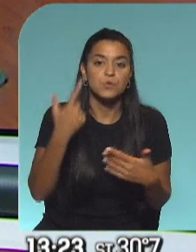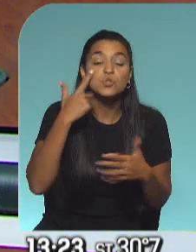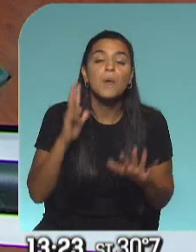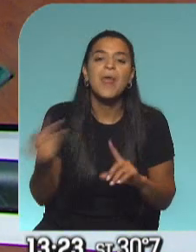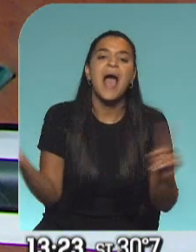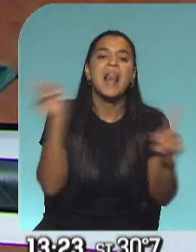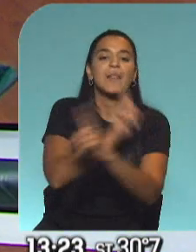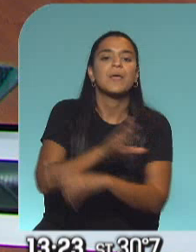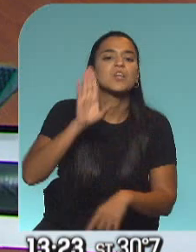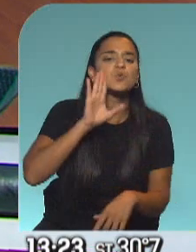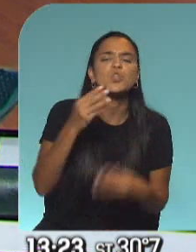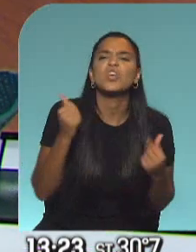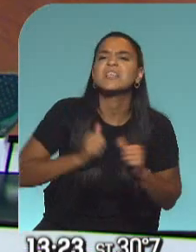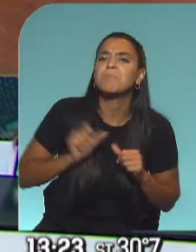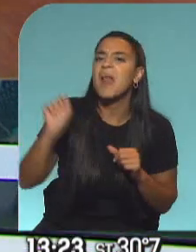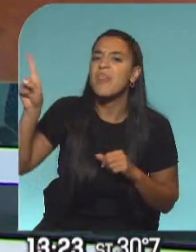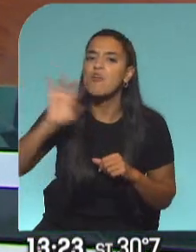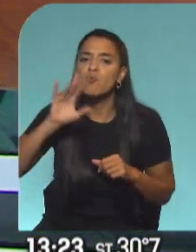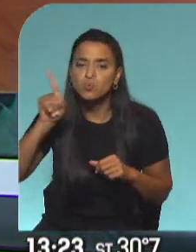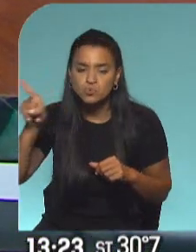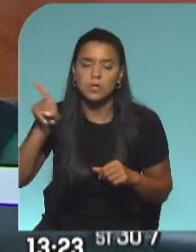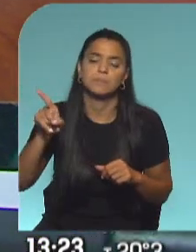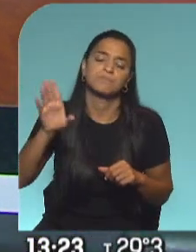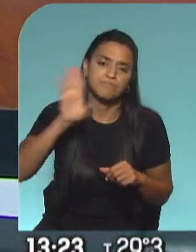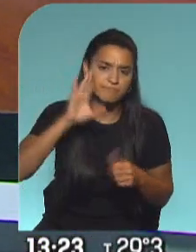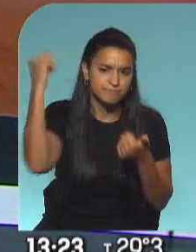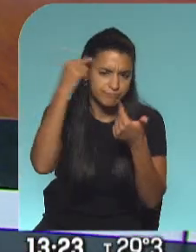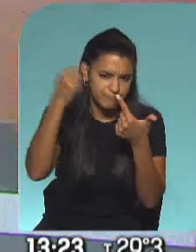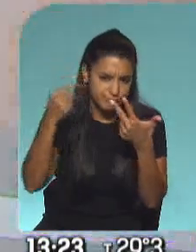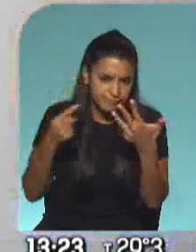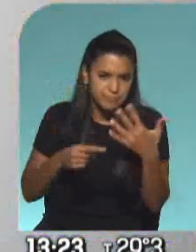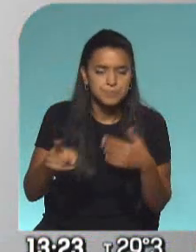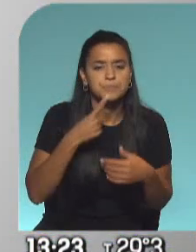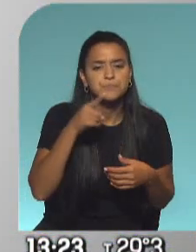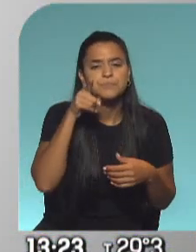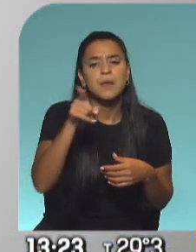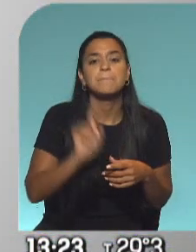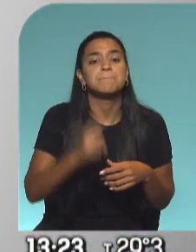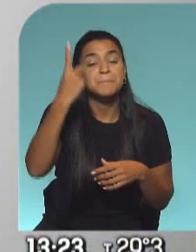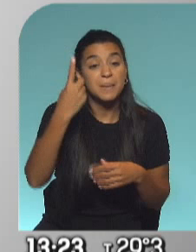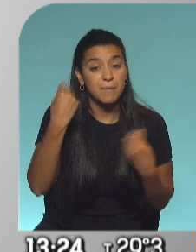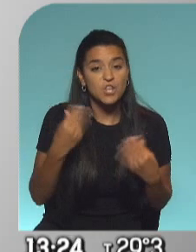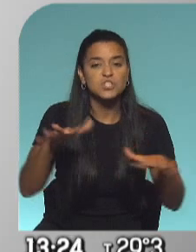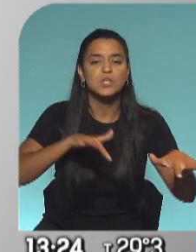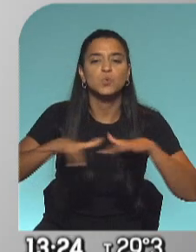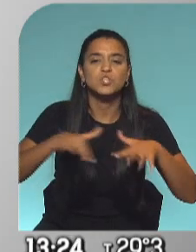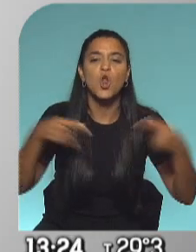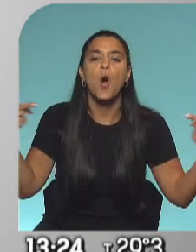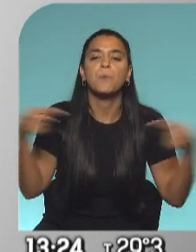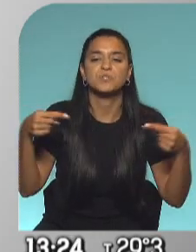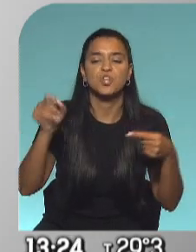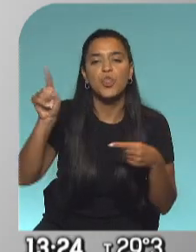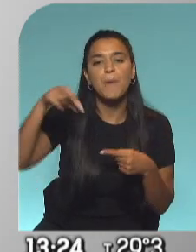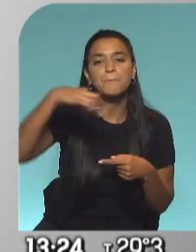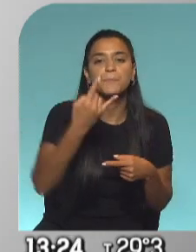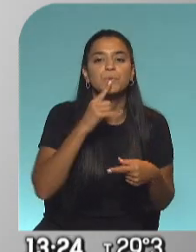espera Estados Unidos de Rusia? Estados Unidos espera muchas cosas de Rusia, entre otras la siguiente. En primer lugar, la situación de los opositores a Putin.